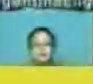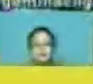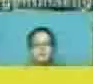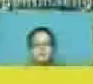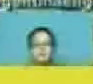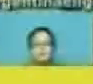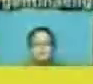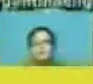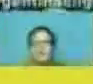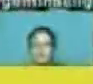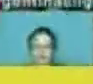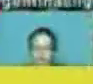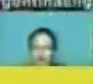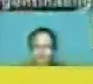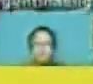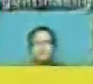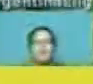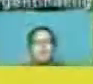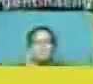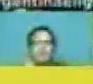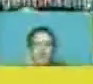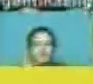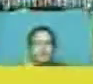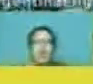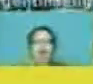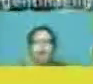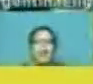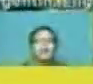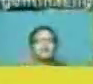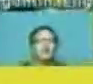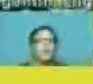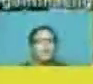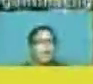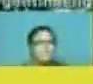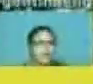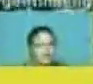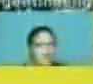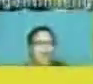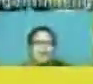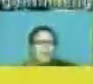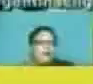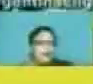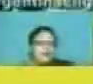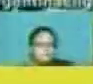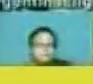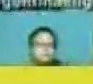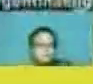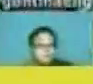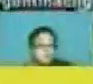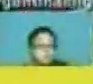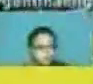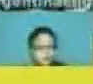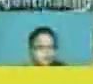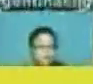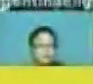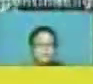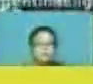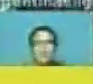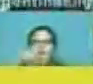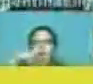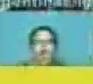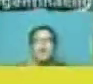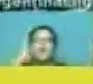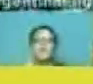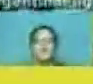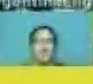Estamos en veda, así que no hablemos de la campaña se terminó. Es un día de enorme